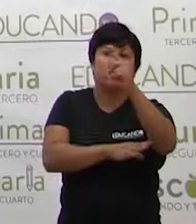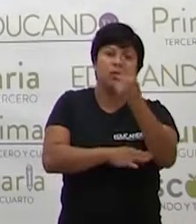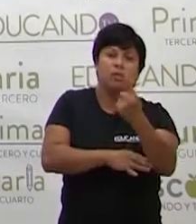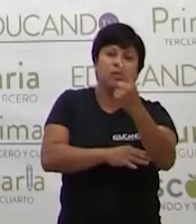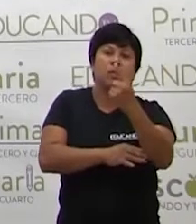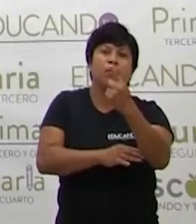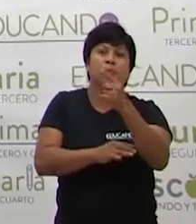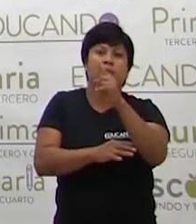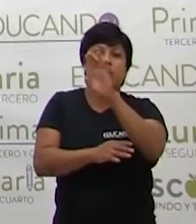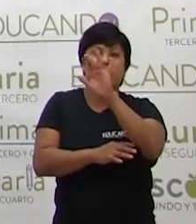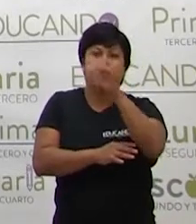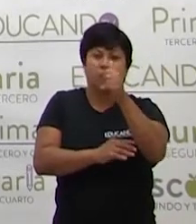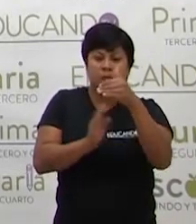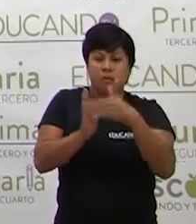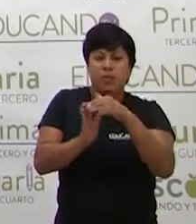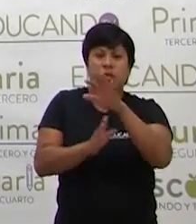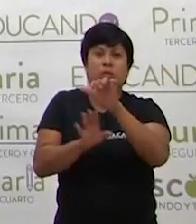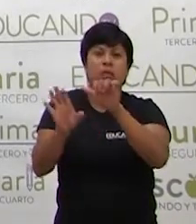87.691,